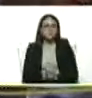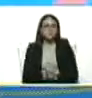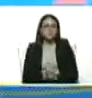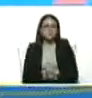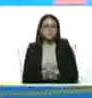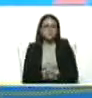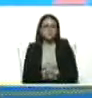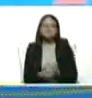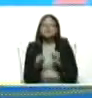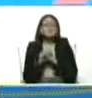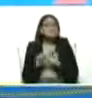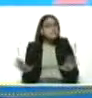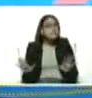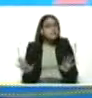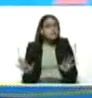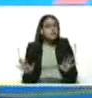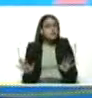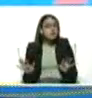Sin